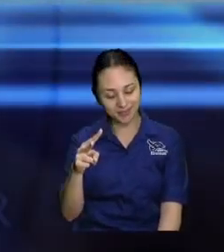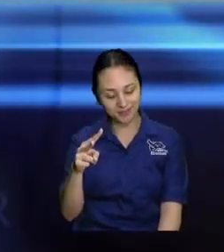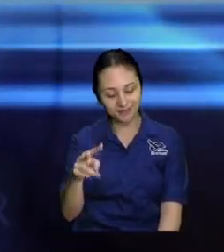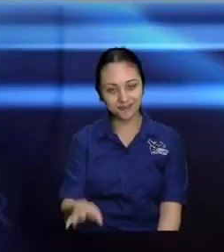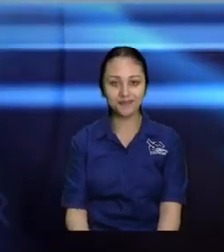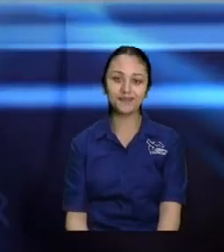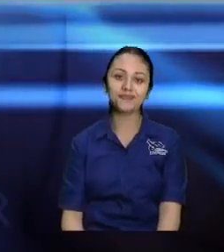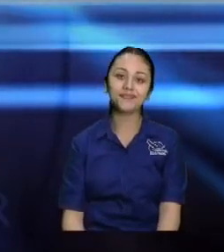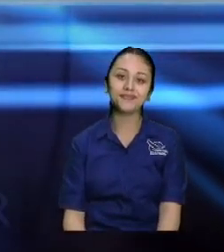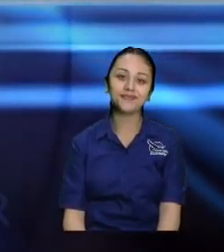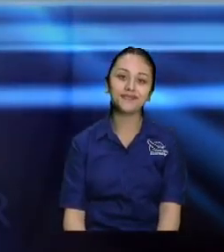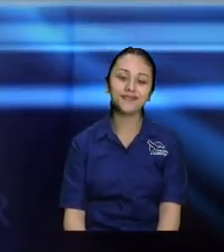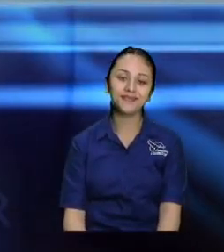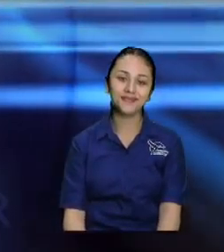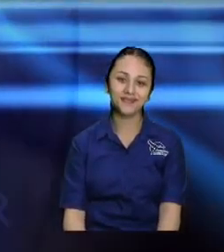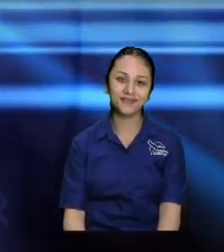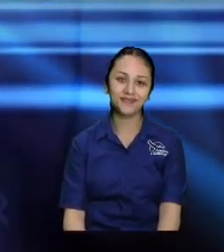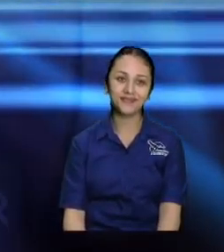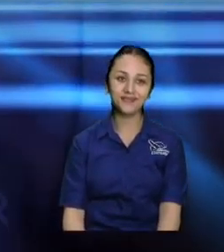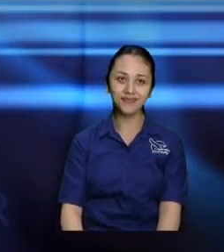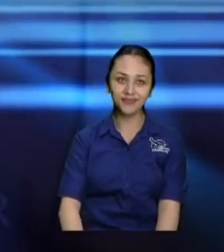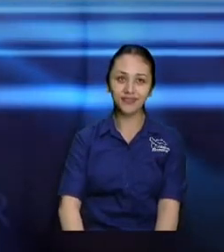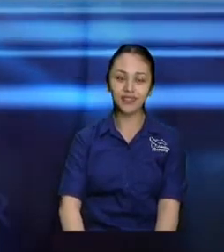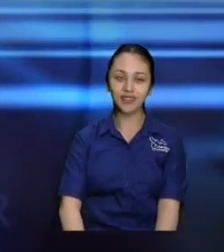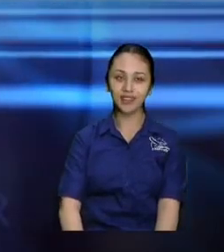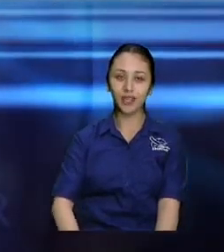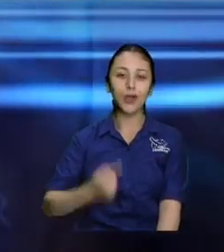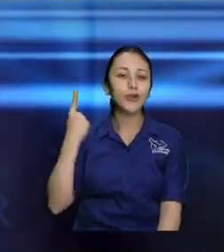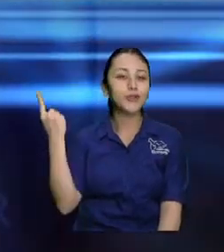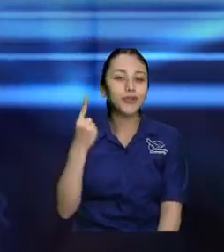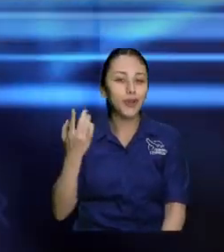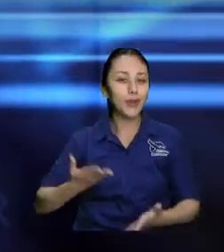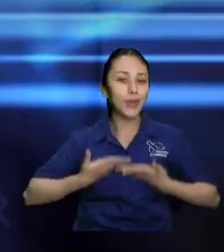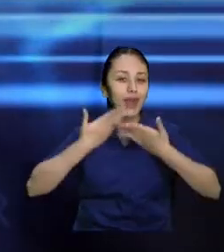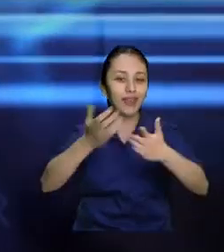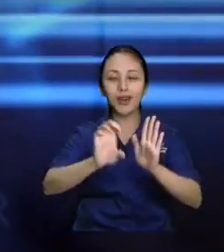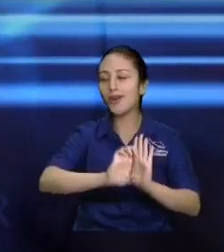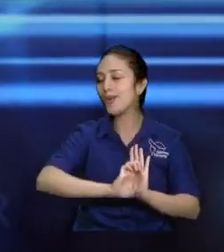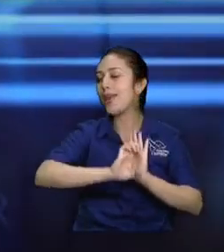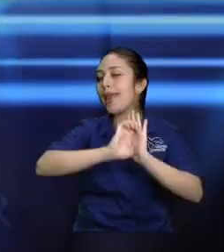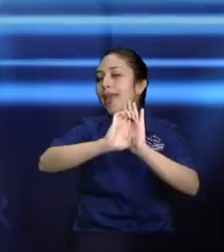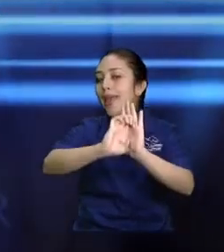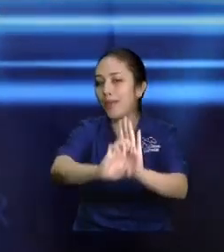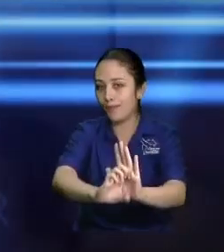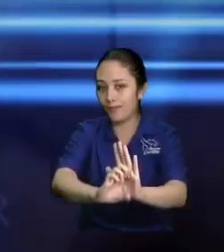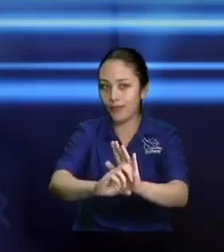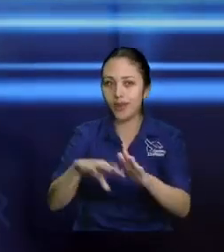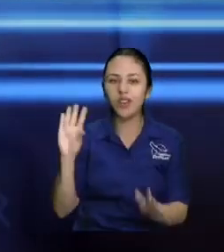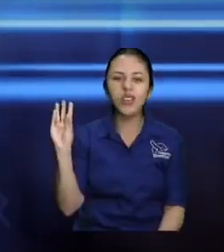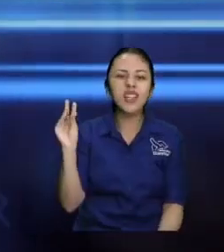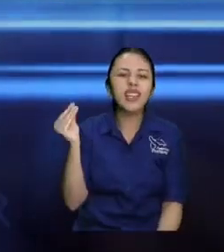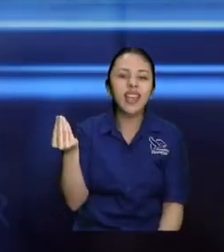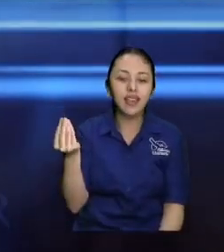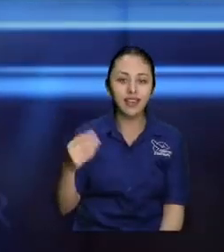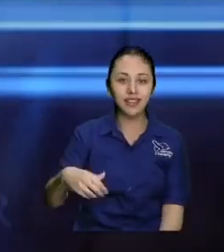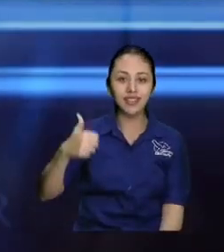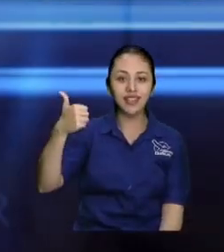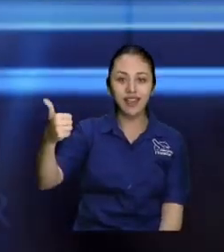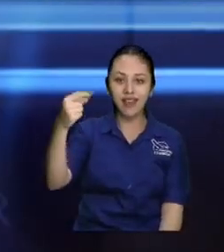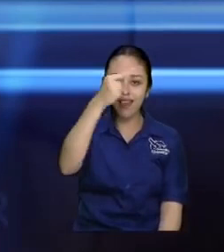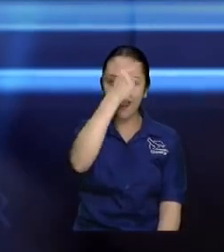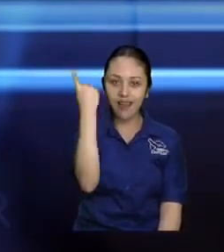Mire, solo para hacerle un ejemplo de qué es ser áspero, aunque lo vamos a ver más adelante, espérenme un